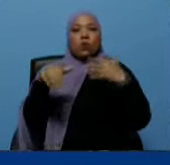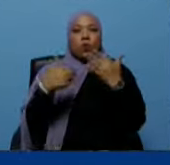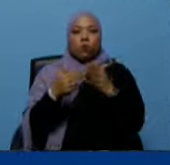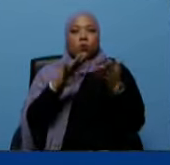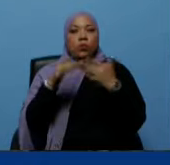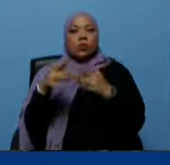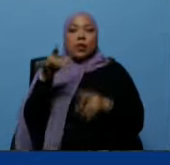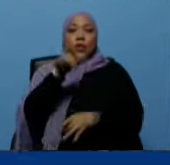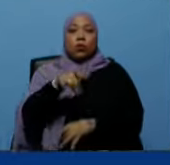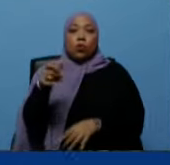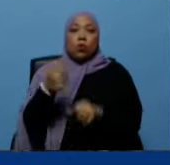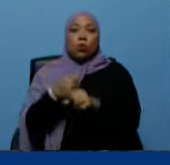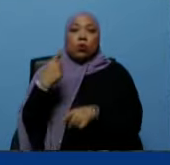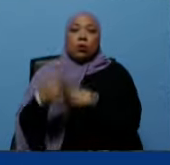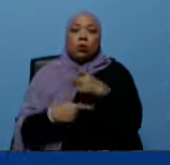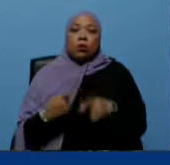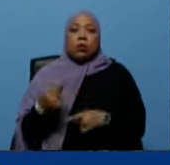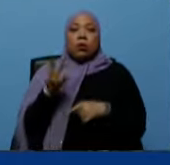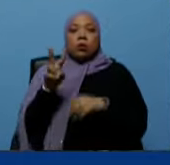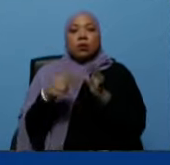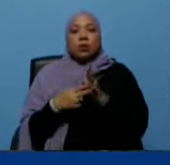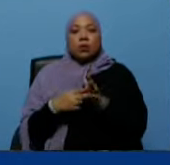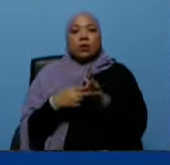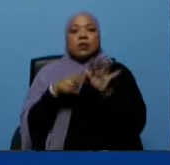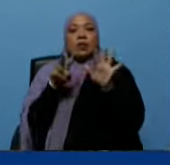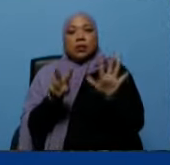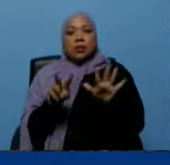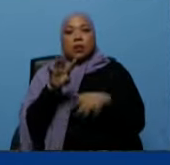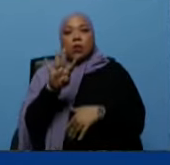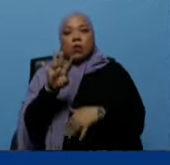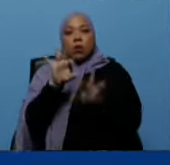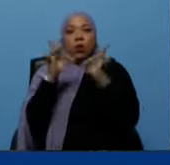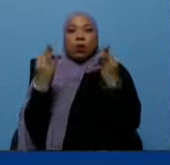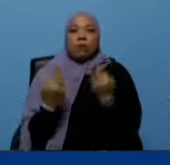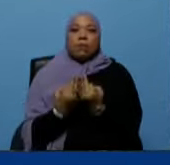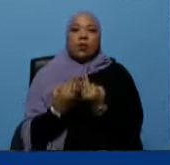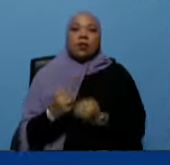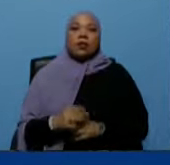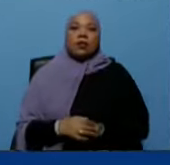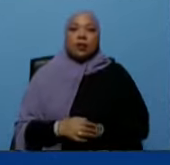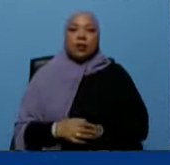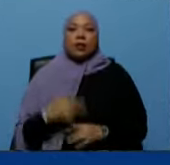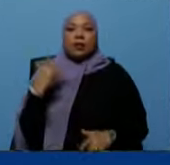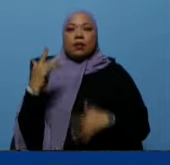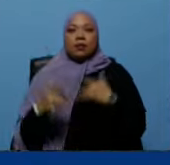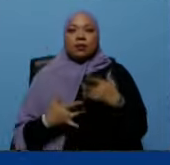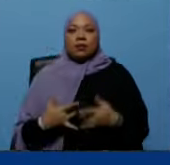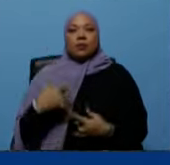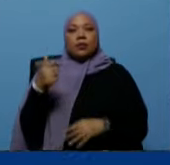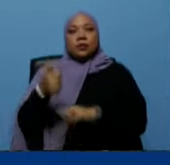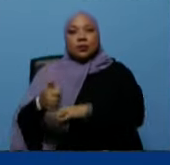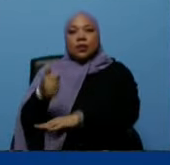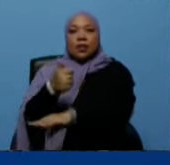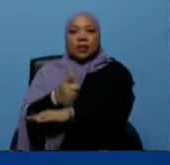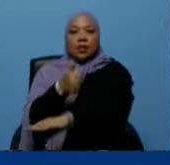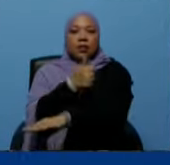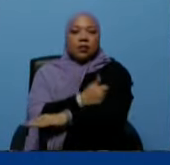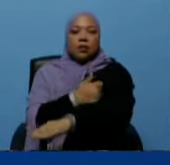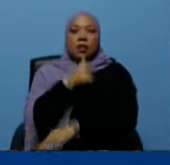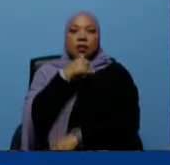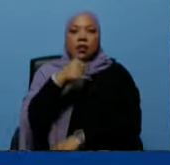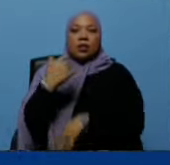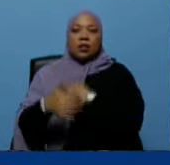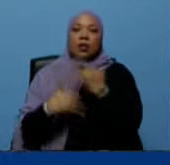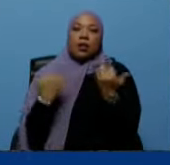6.488 habitantes y 2.704 familias. Aquí nos encontramos con la Autoridad Única de Salud, el